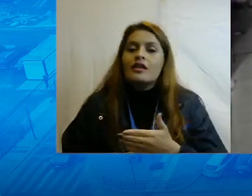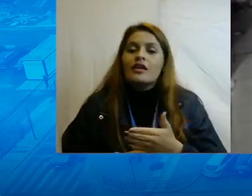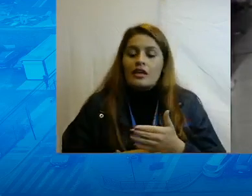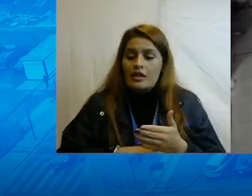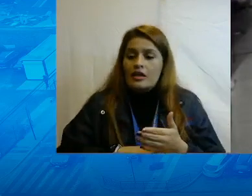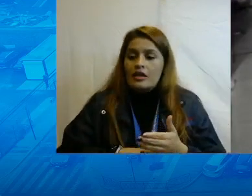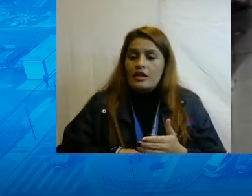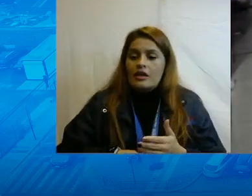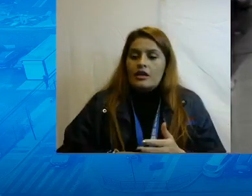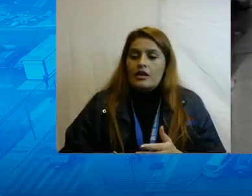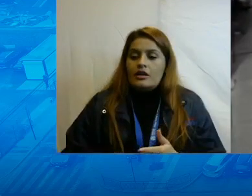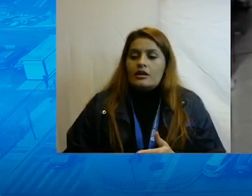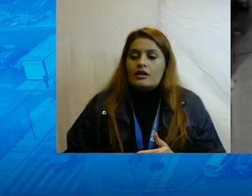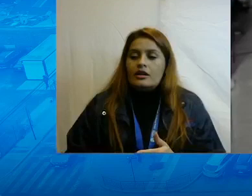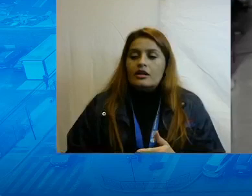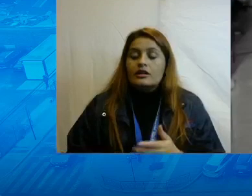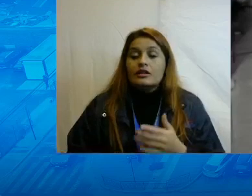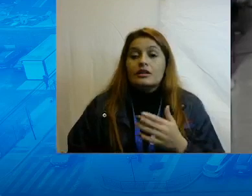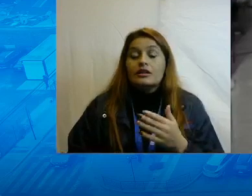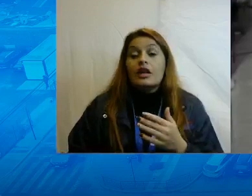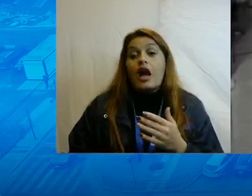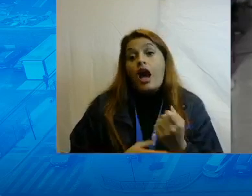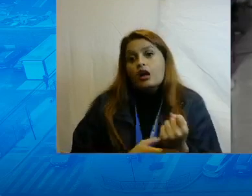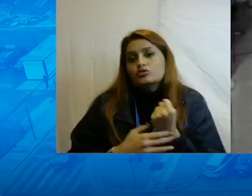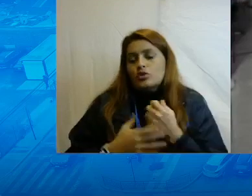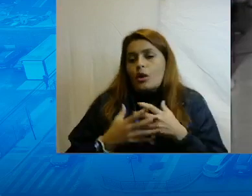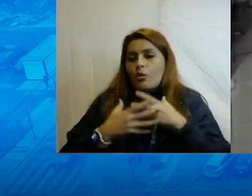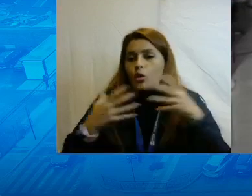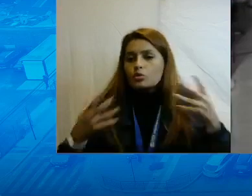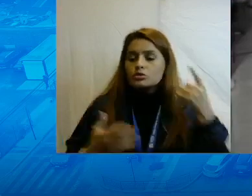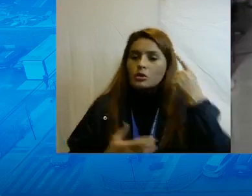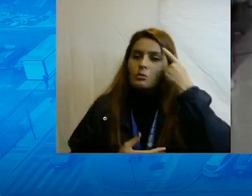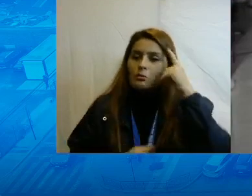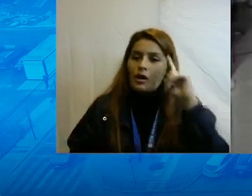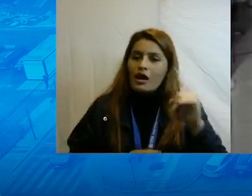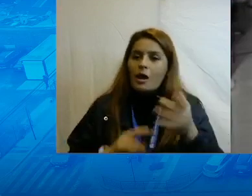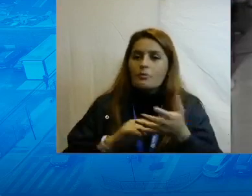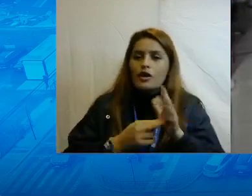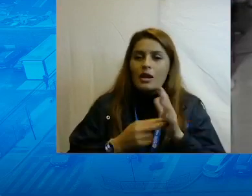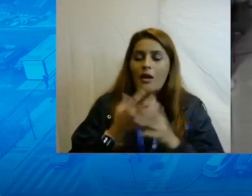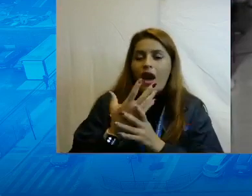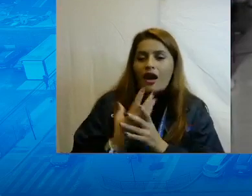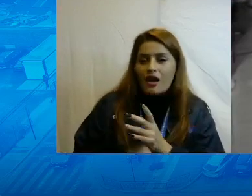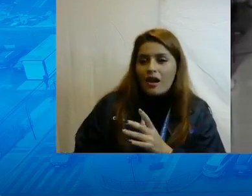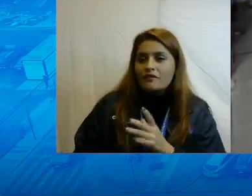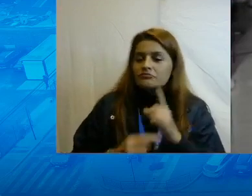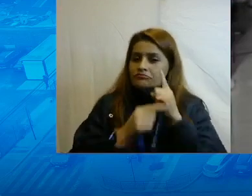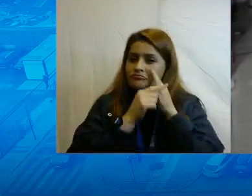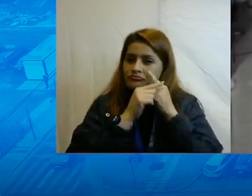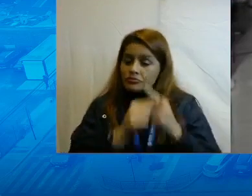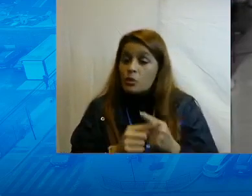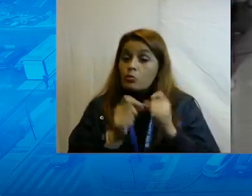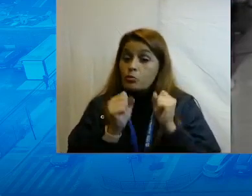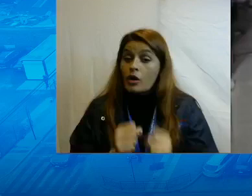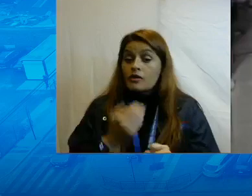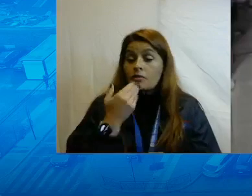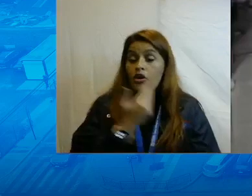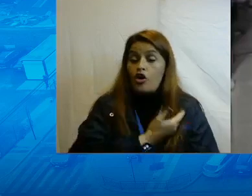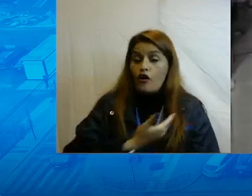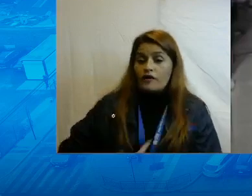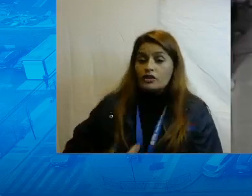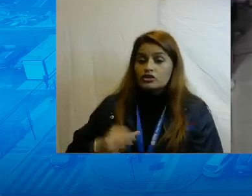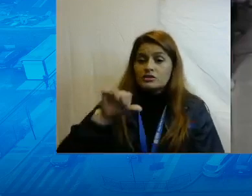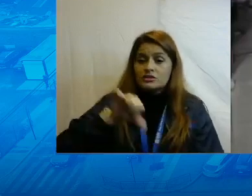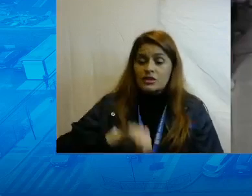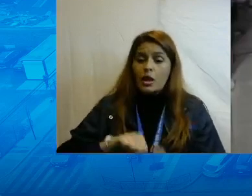año y que ha servido bastante para poder dar solución, seguimiento, fiscalización e incluso pedir al gobierno central también que